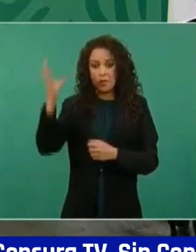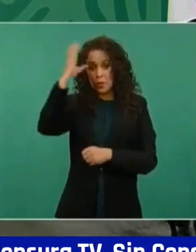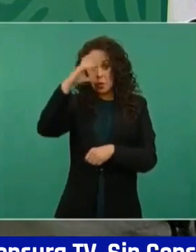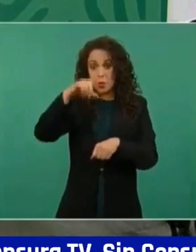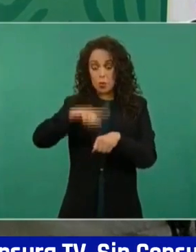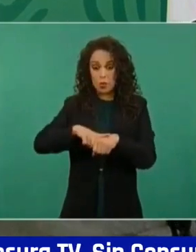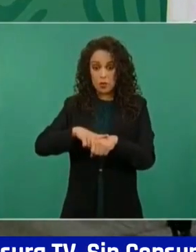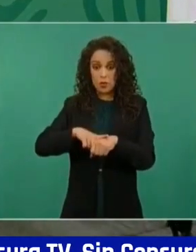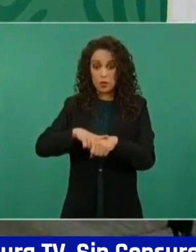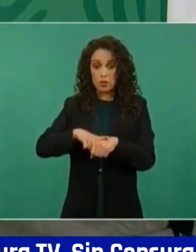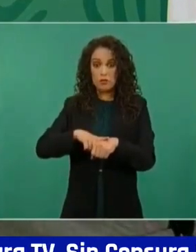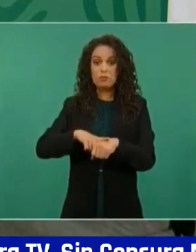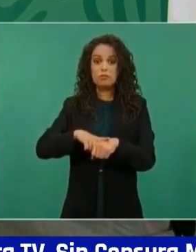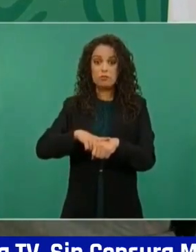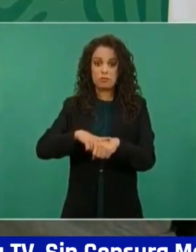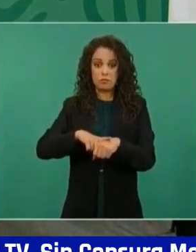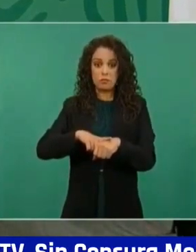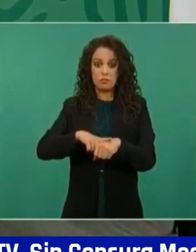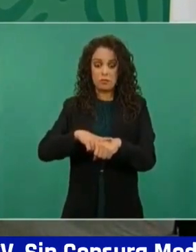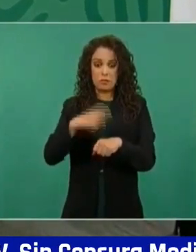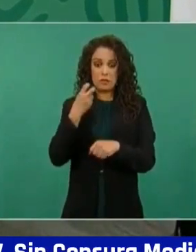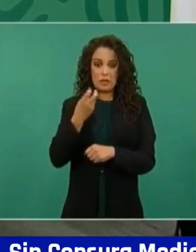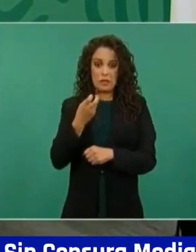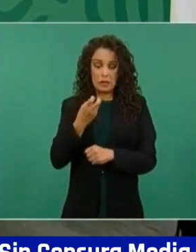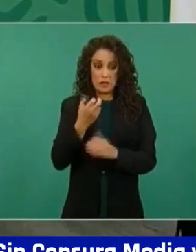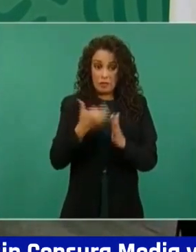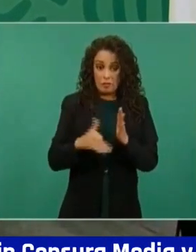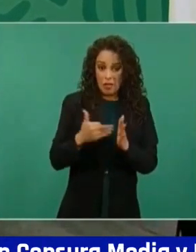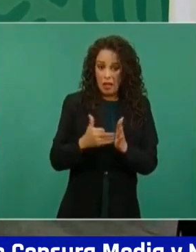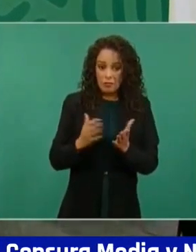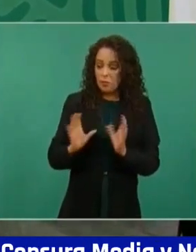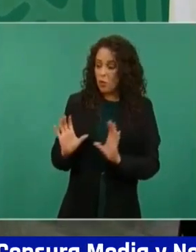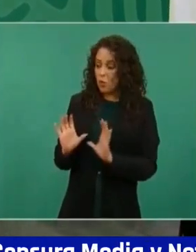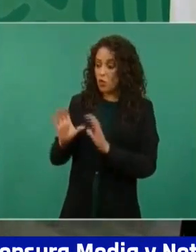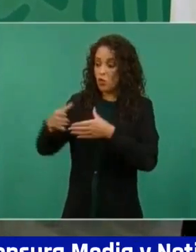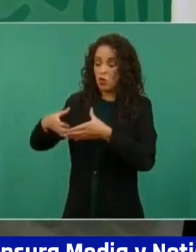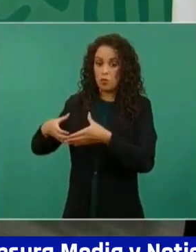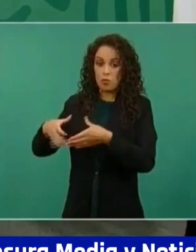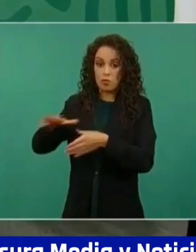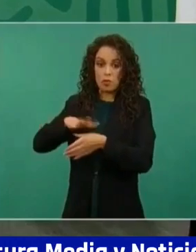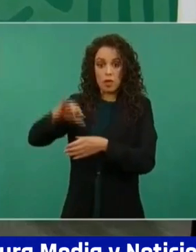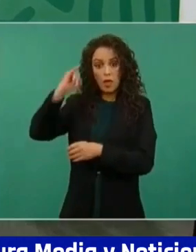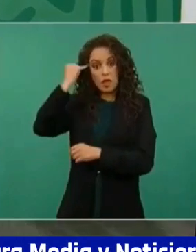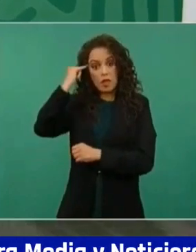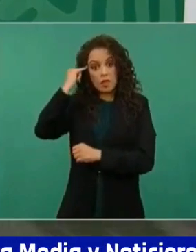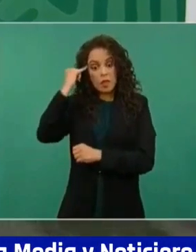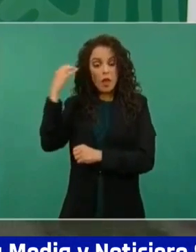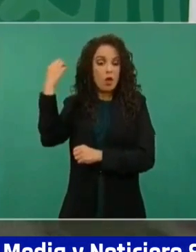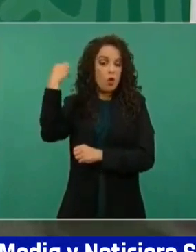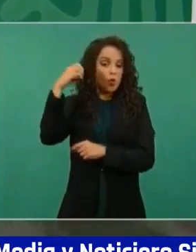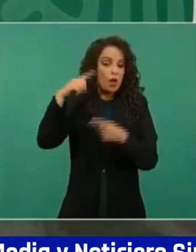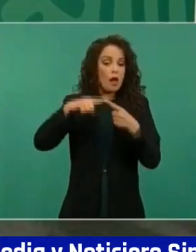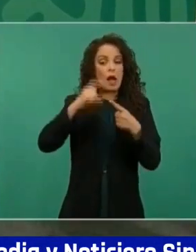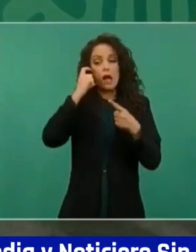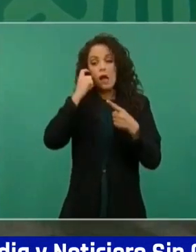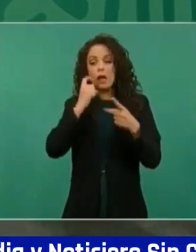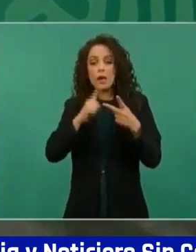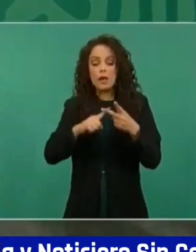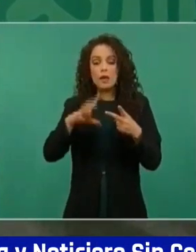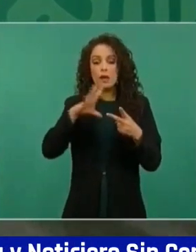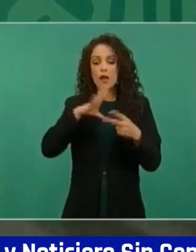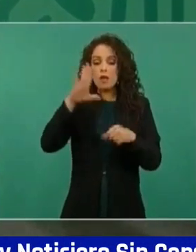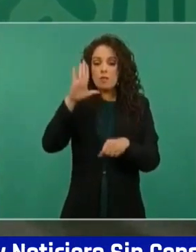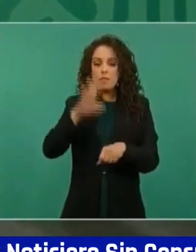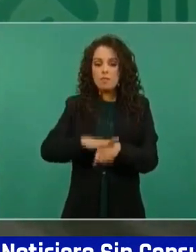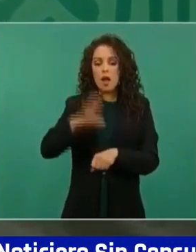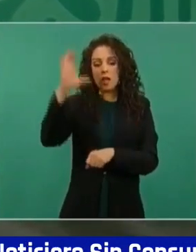cultura, en Oaxaca, en Guerrero, son de los pueblos con más cultura en el mundo.